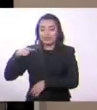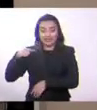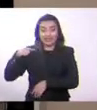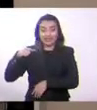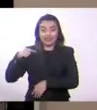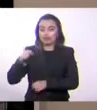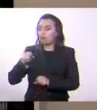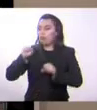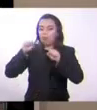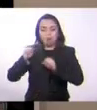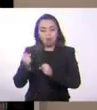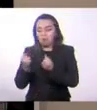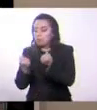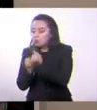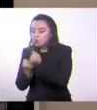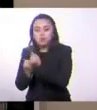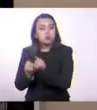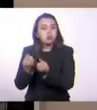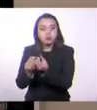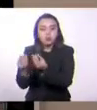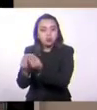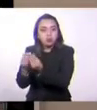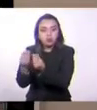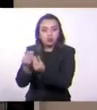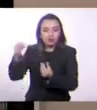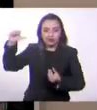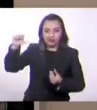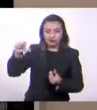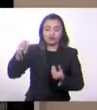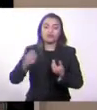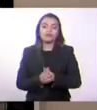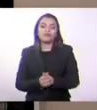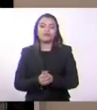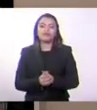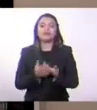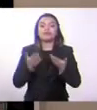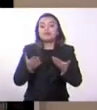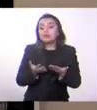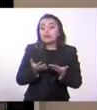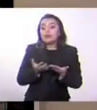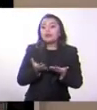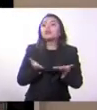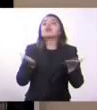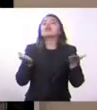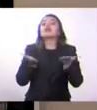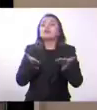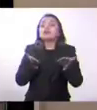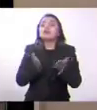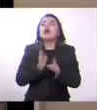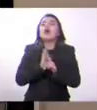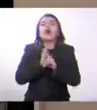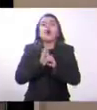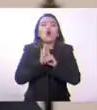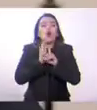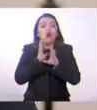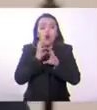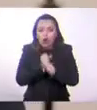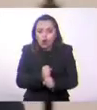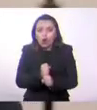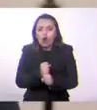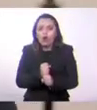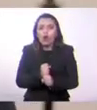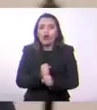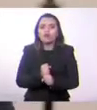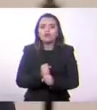va a intentar convencer, pero haciendo uso de la persuasión y de una persuasión muy bien estructurada. ¿Por qué? Porque va a